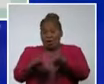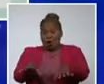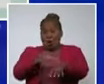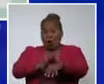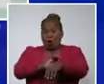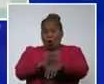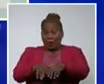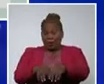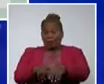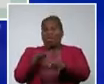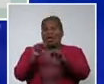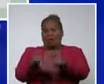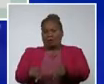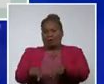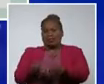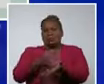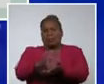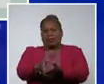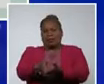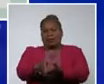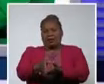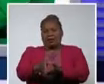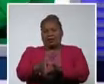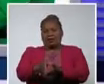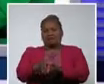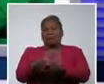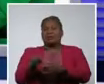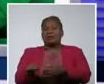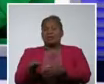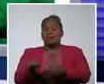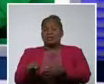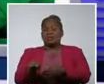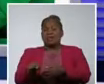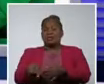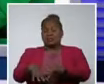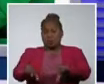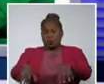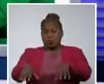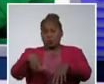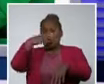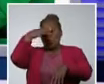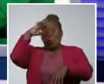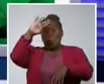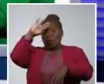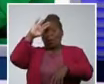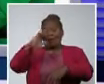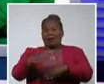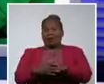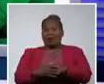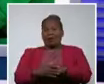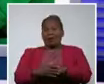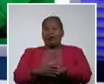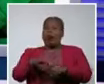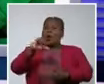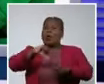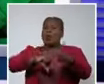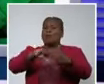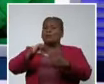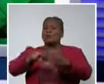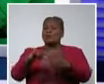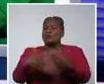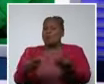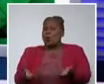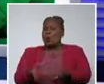enfermedad. Esa es, Lázaro Manuel, la situación de Cuba. Ese es el comportamiento que